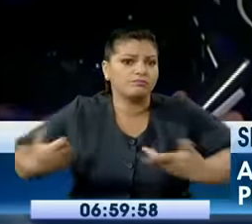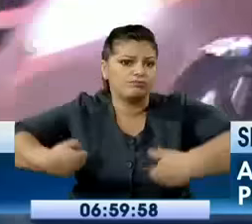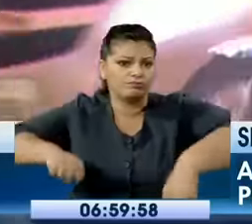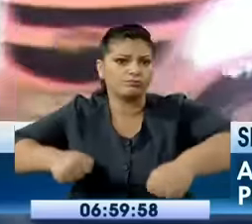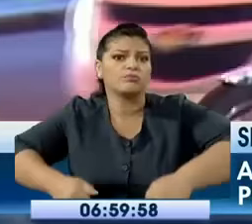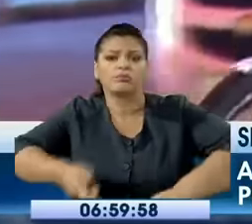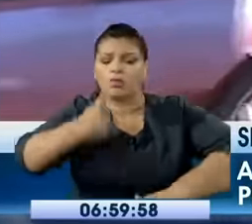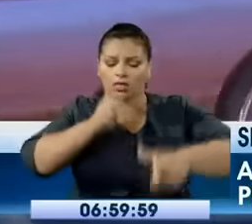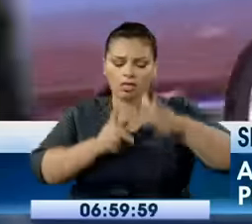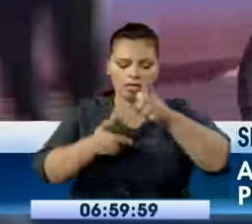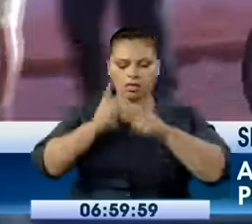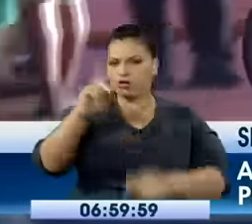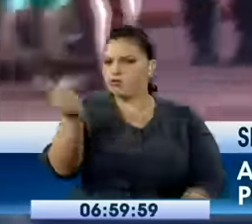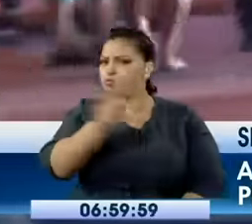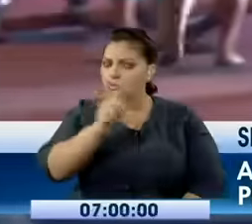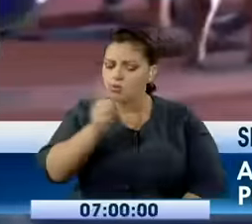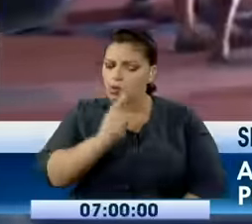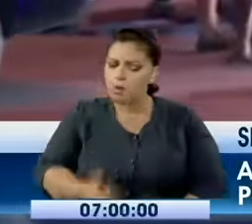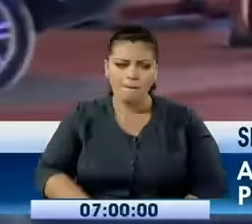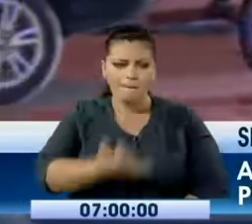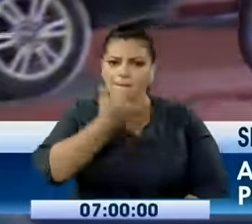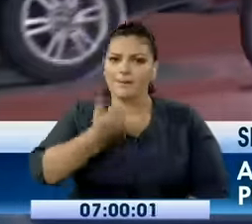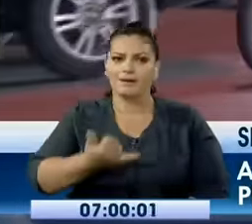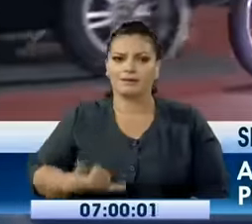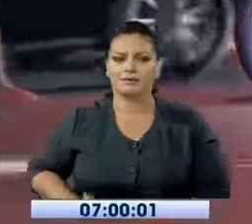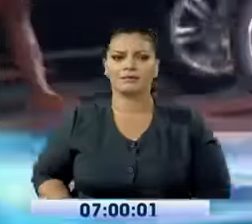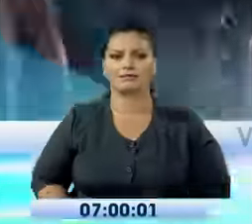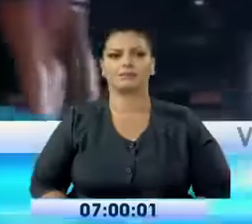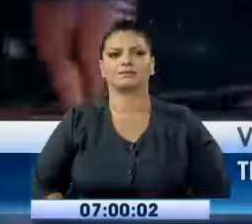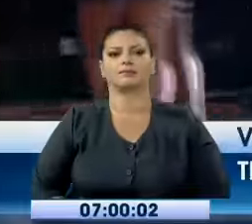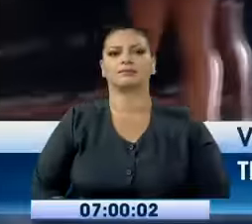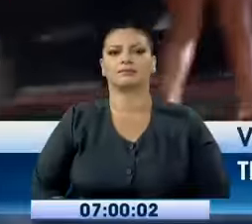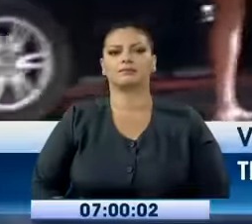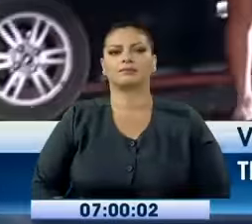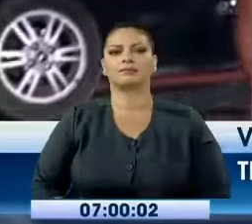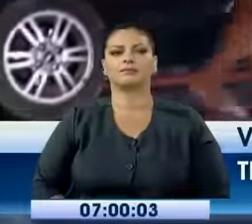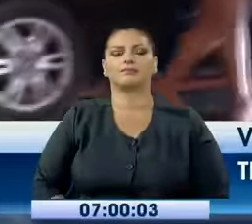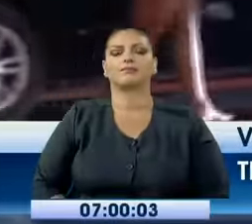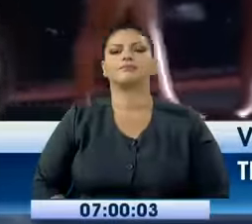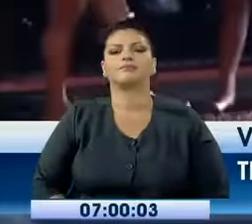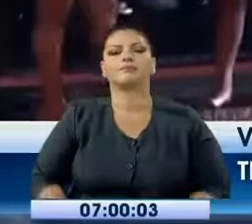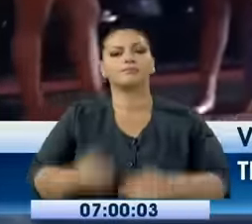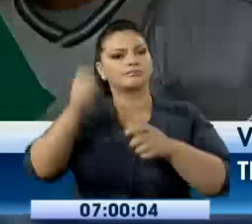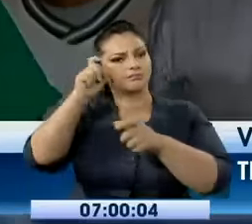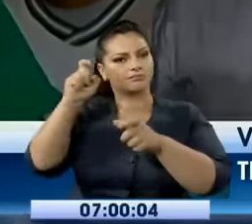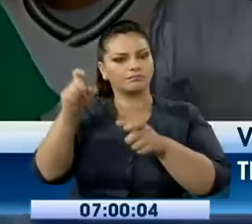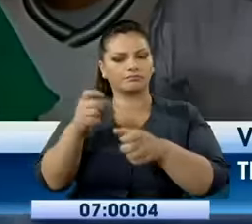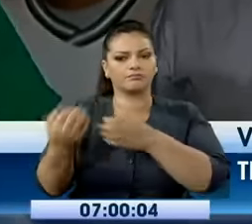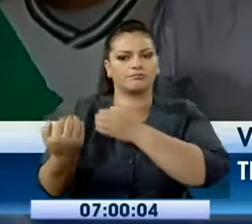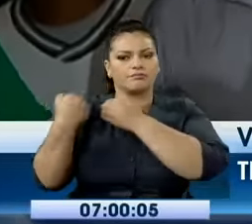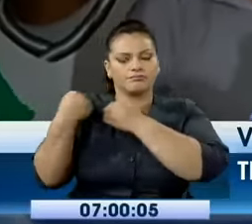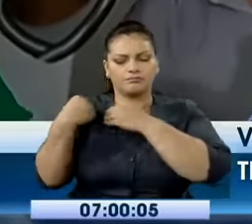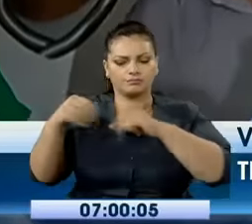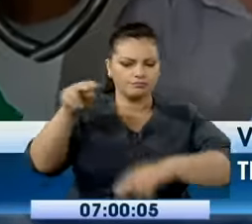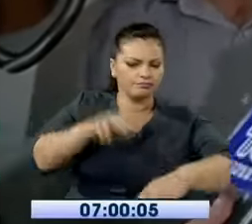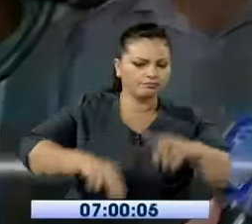para todas las personas que manejan en alcoholizadas. Eso ya se determinará en la fiscalía, que los